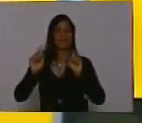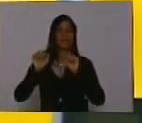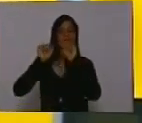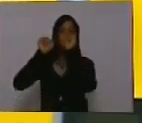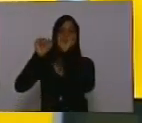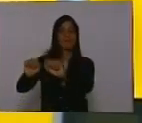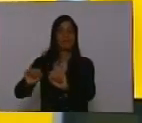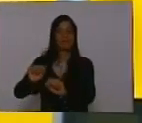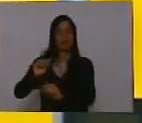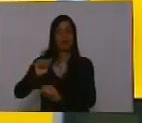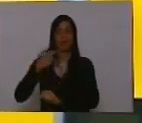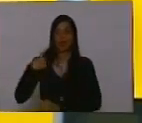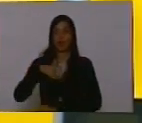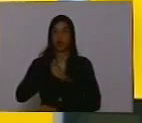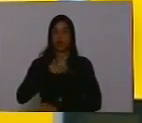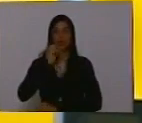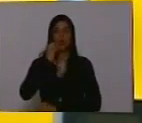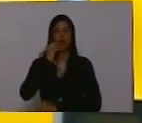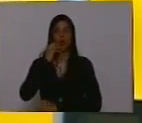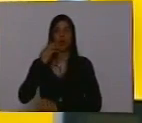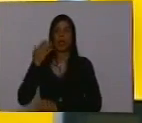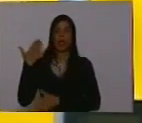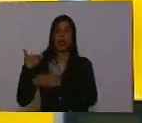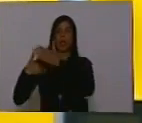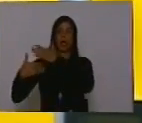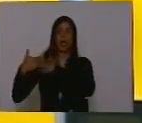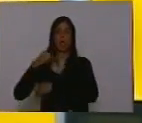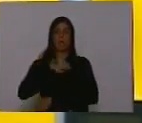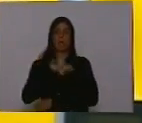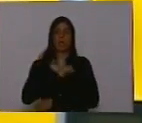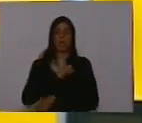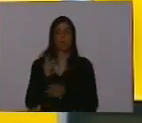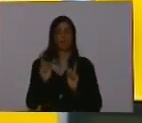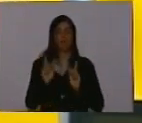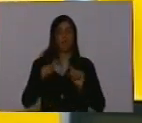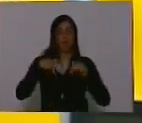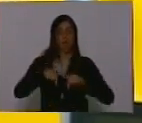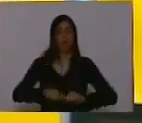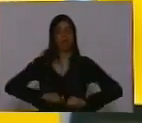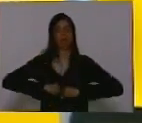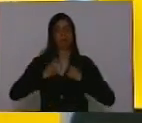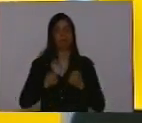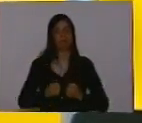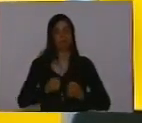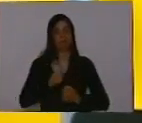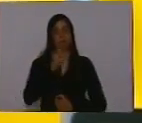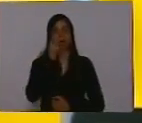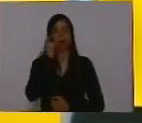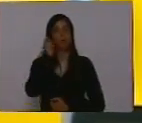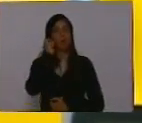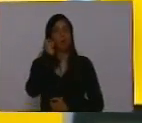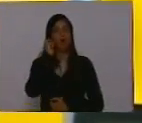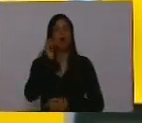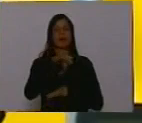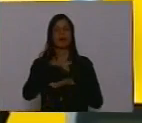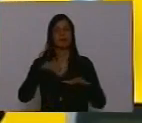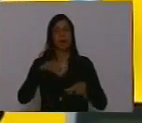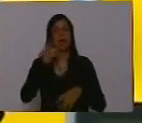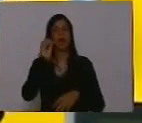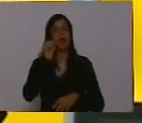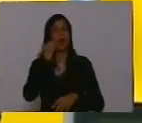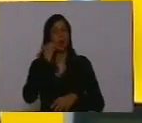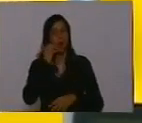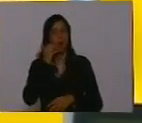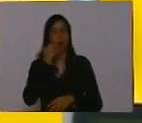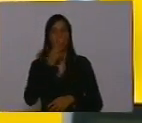dispuestos a retroceder. Por el contrario, aquí seguimos las mujeres, seguimos los jóvenes, seguimos